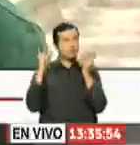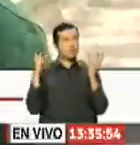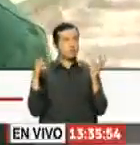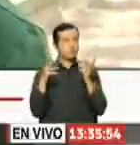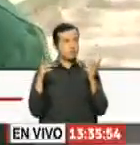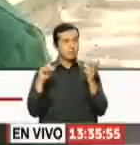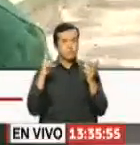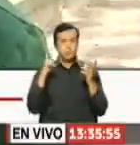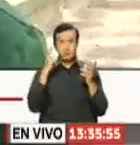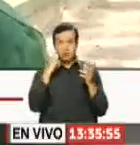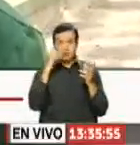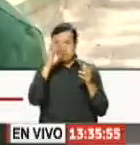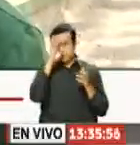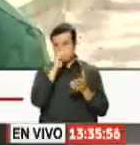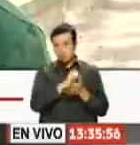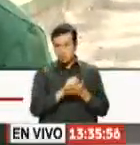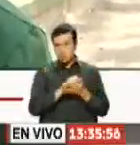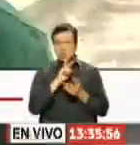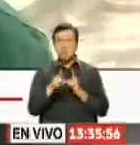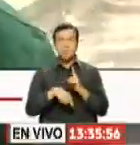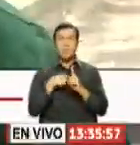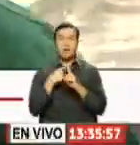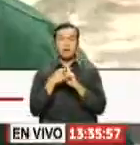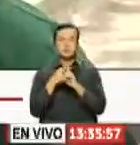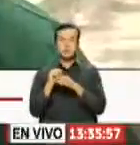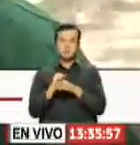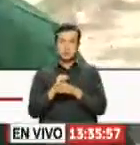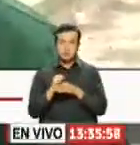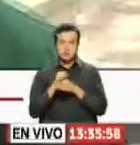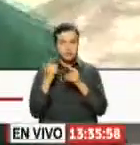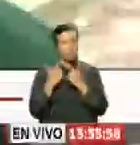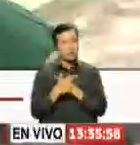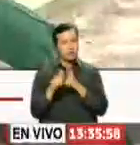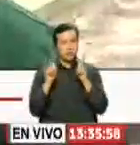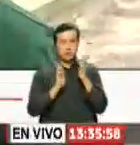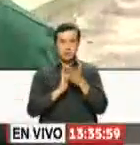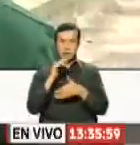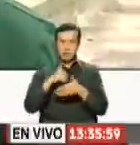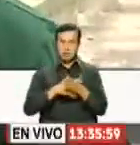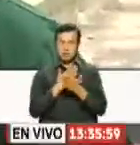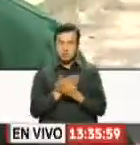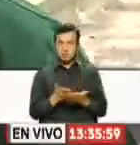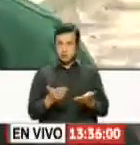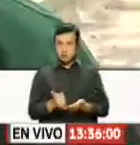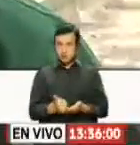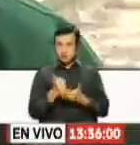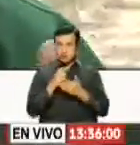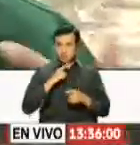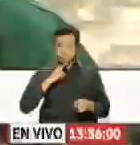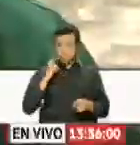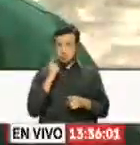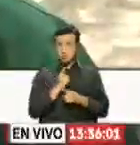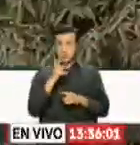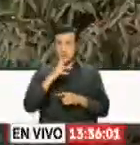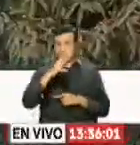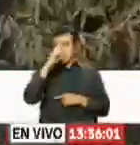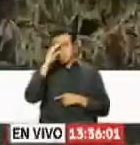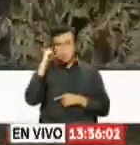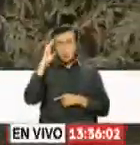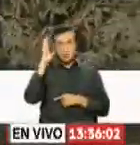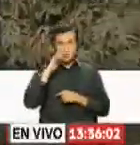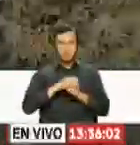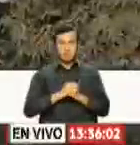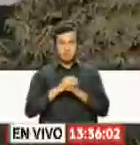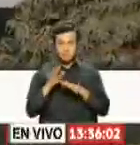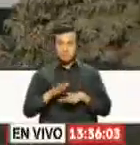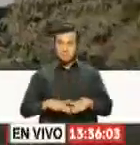no solamente la teoría, sino la práctica. Entonces, el tener el libre acceso nos da la oportunidad de aprender mucho más. El